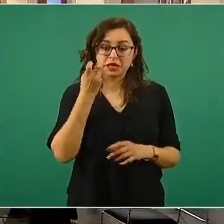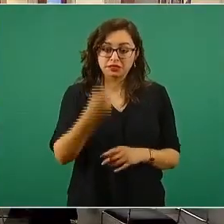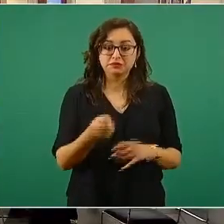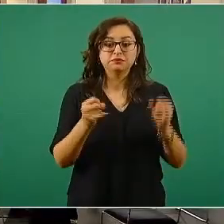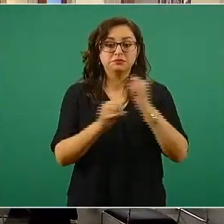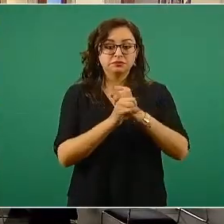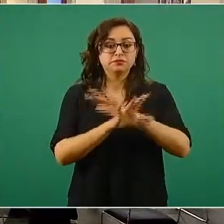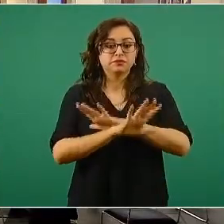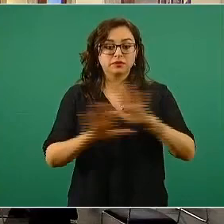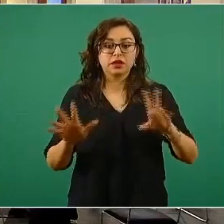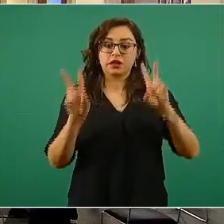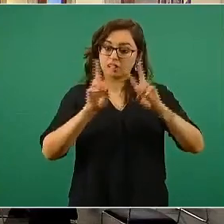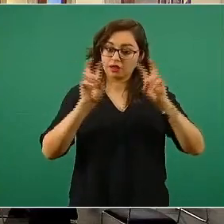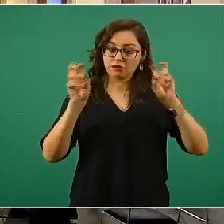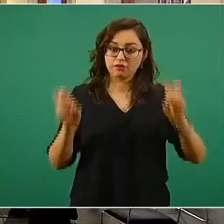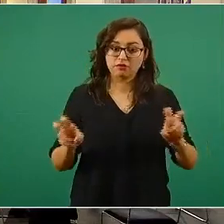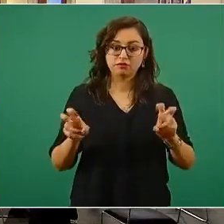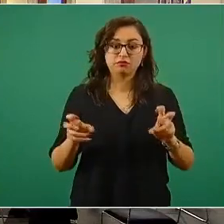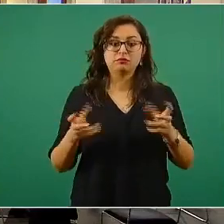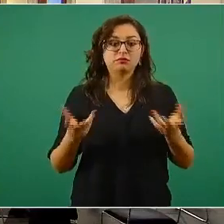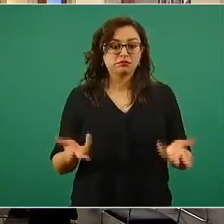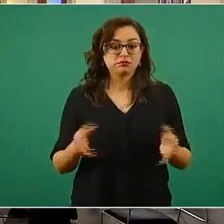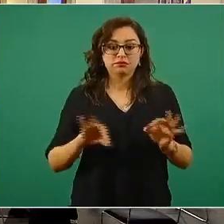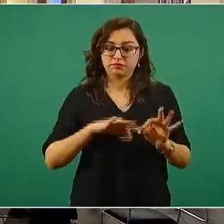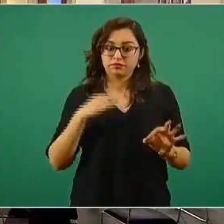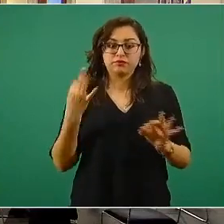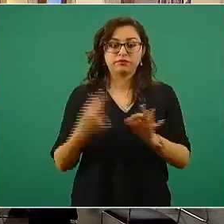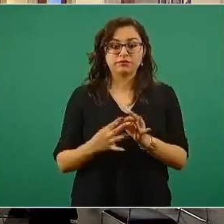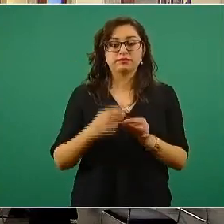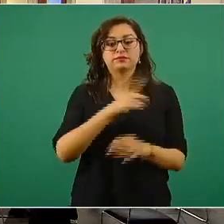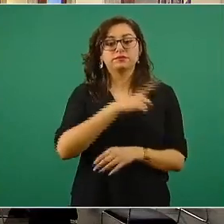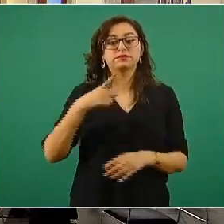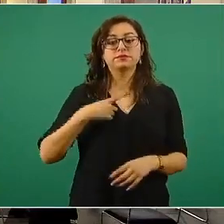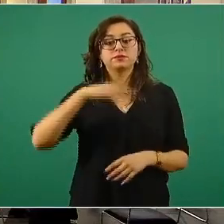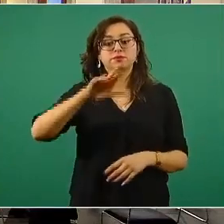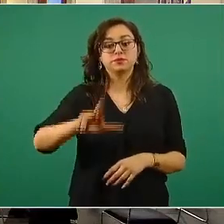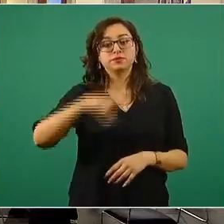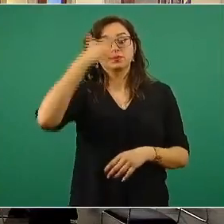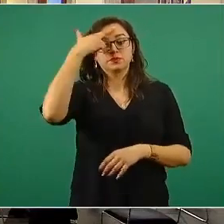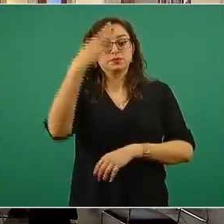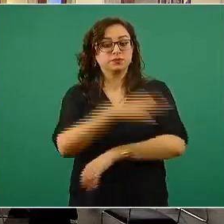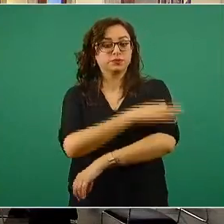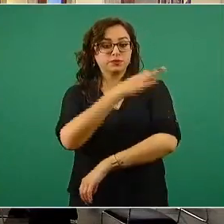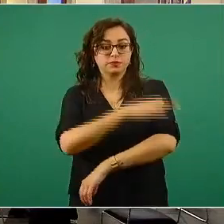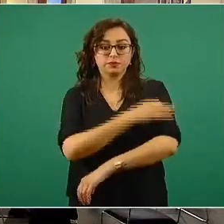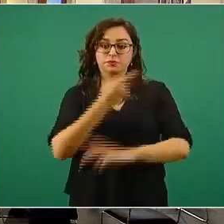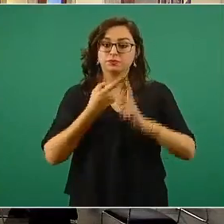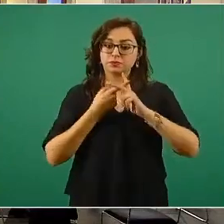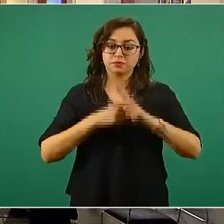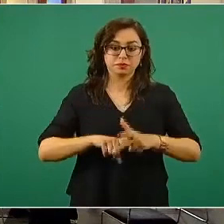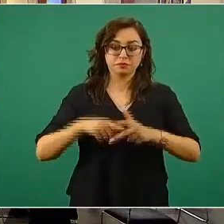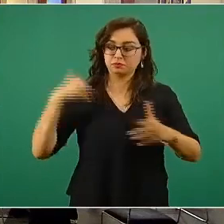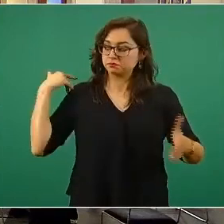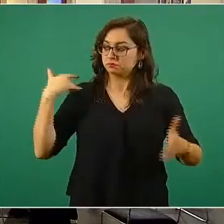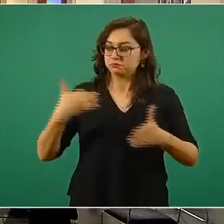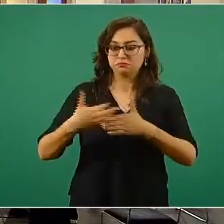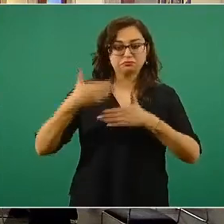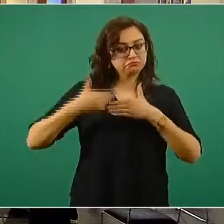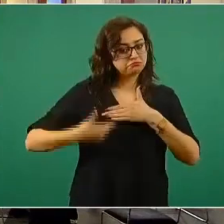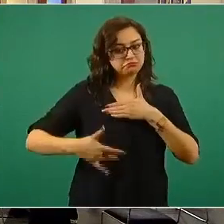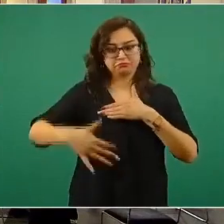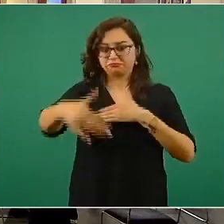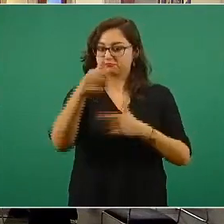de la actualización de la información. Recordemos que la campaña de vacunación continúa y se